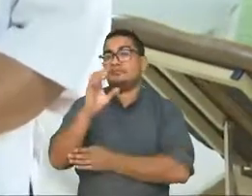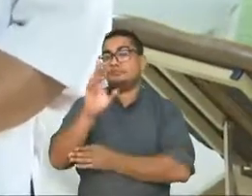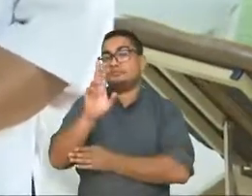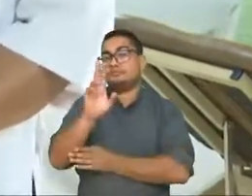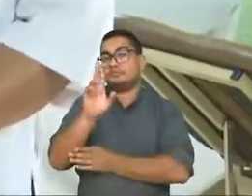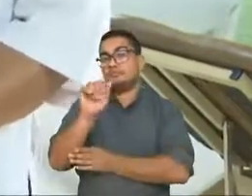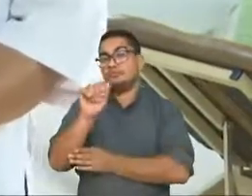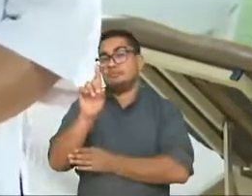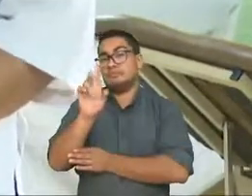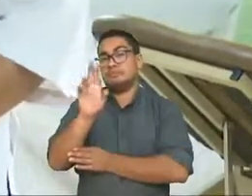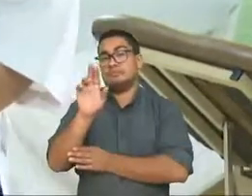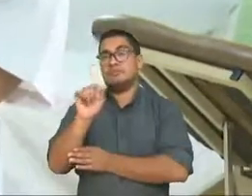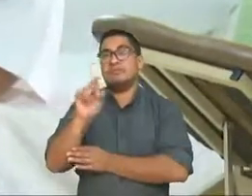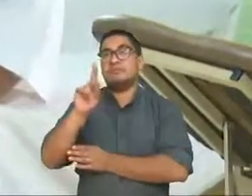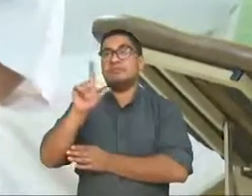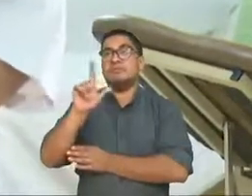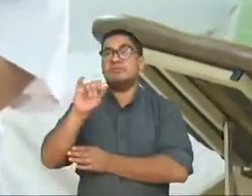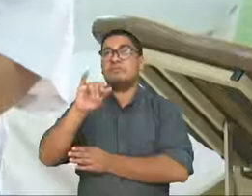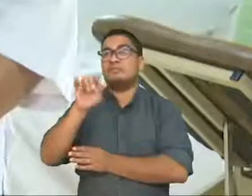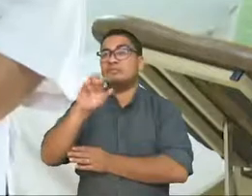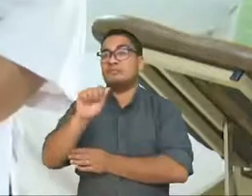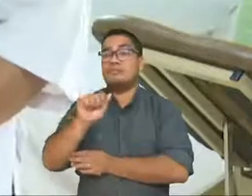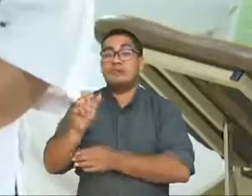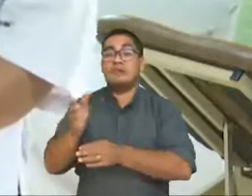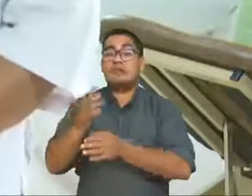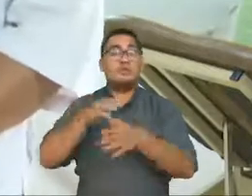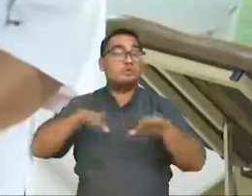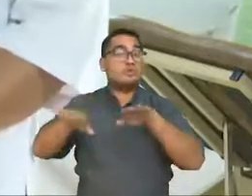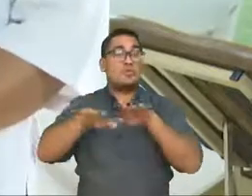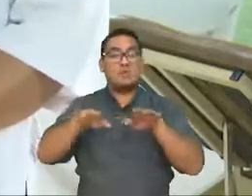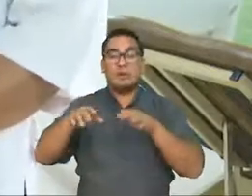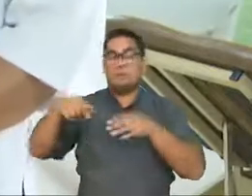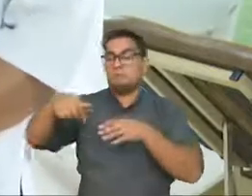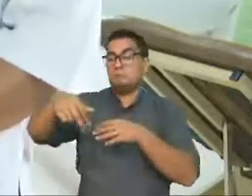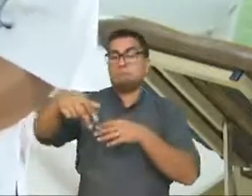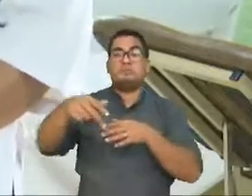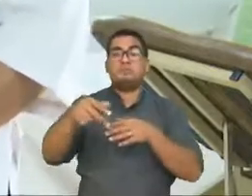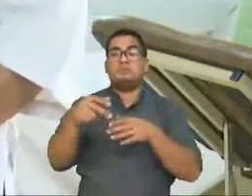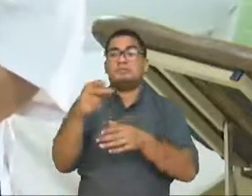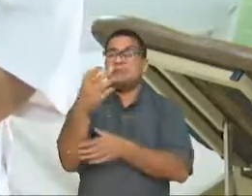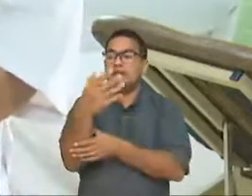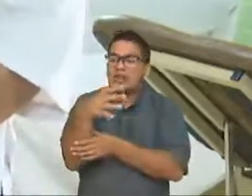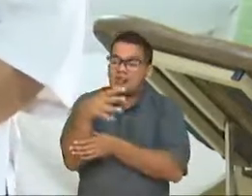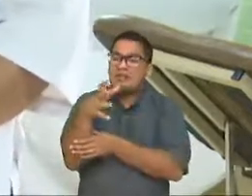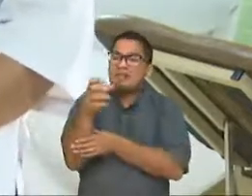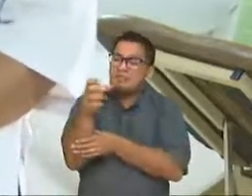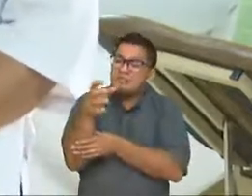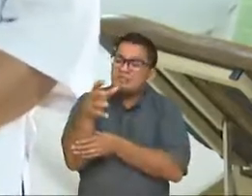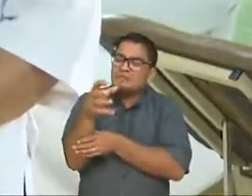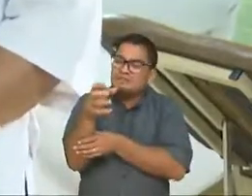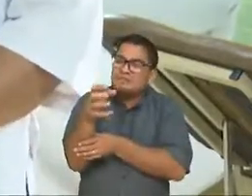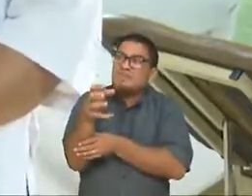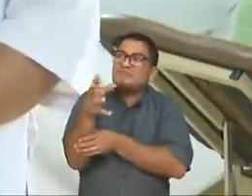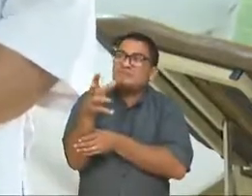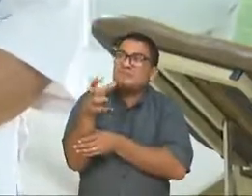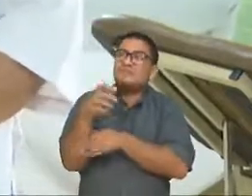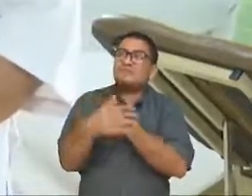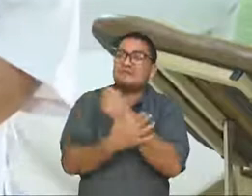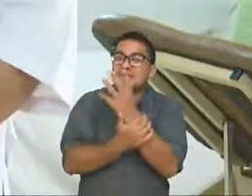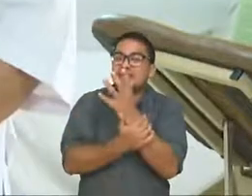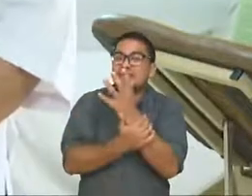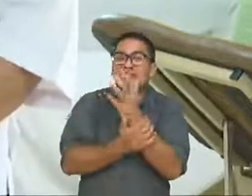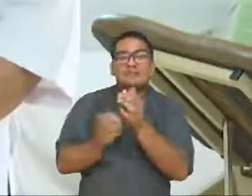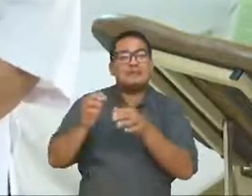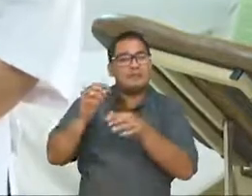no puede mover, pero ya miramos que mueve sus brazos. Mover sus brazos, no completamente, pero sí ya está ya iniciando, no. Pero sus piernas todavía